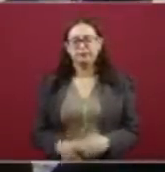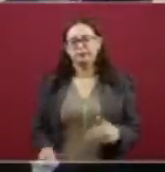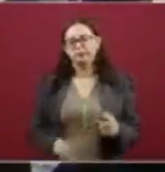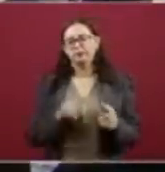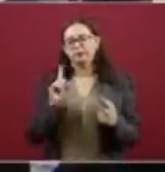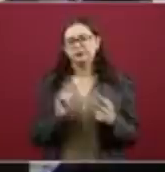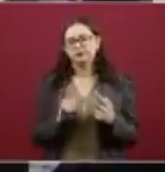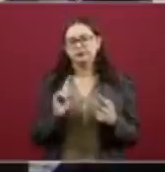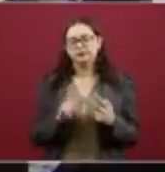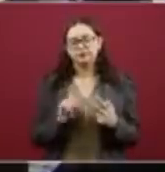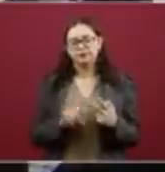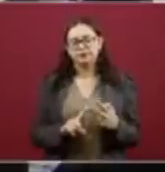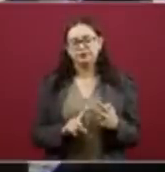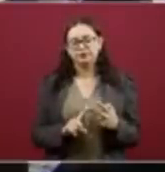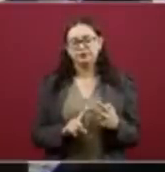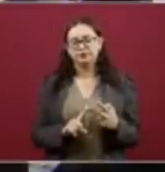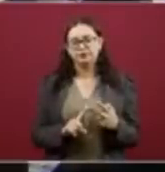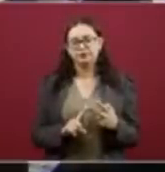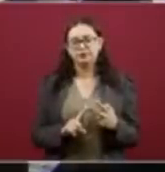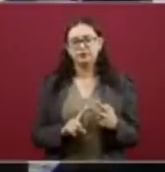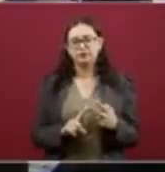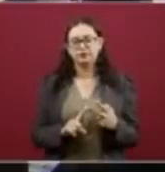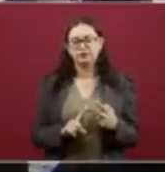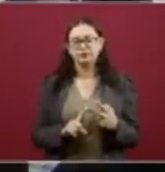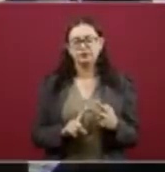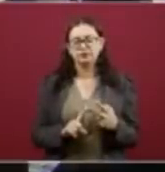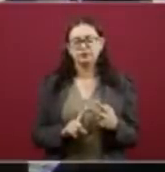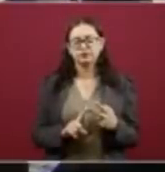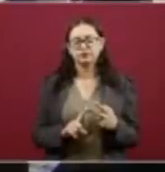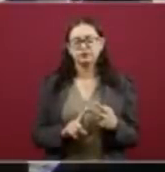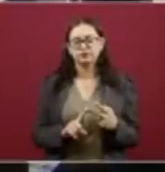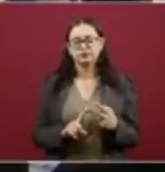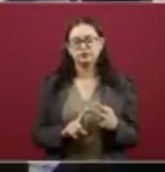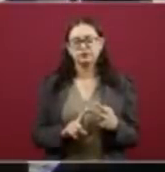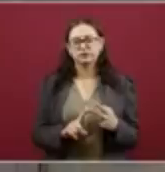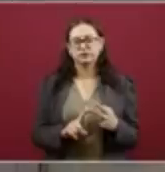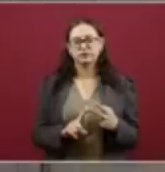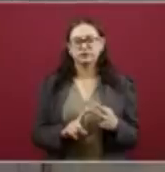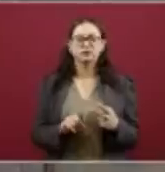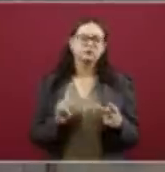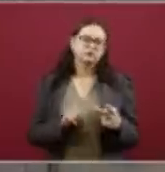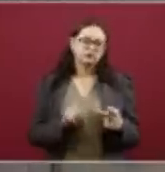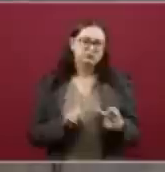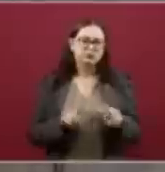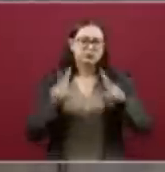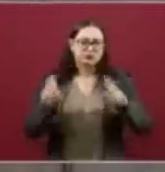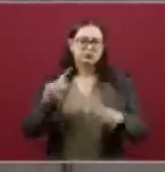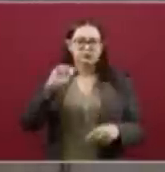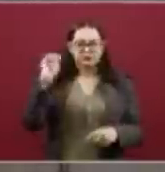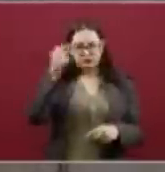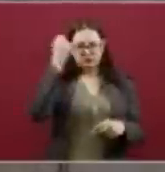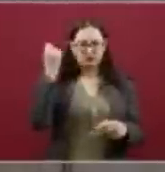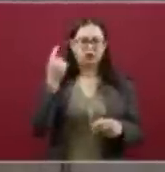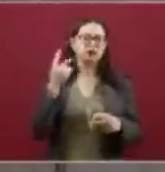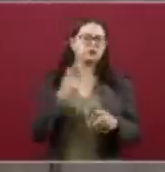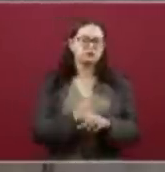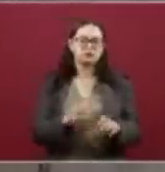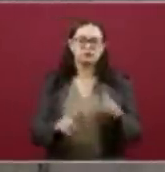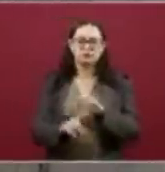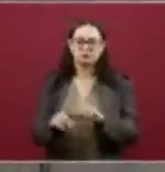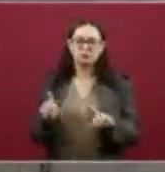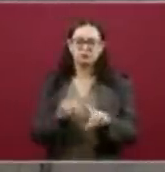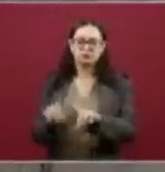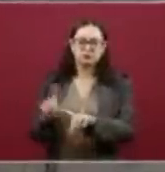segundo tipo de medidas de protección son las vinculadas a cuestiones tecnológicas y físicas, que va desde la entrega